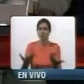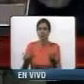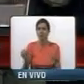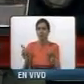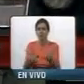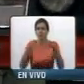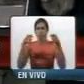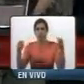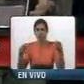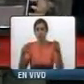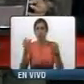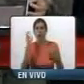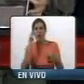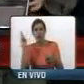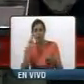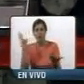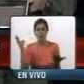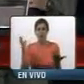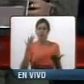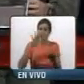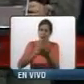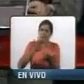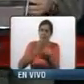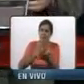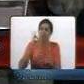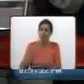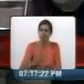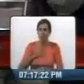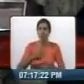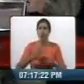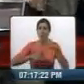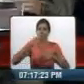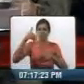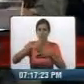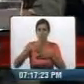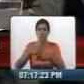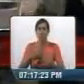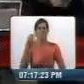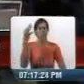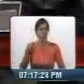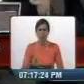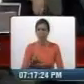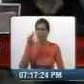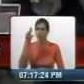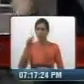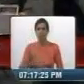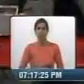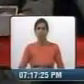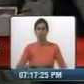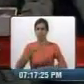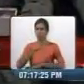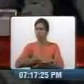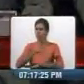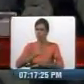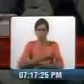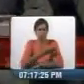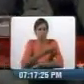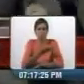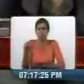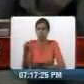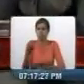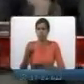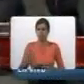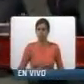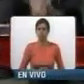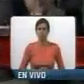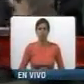para llevar la tranquilidad, un proceso electoral que se ha venido conduciendo con un civismo y con